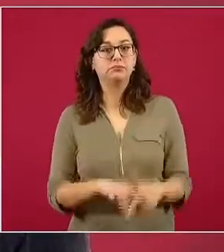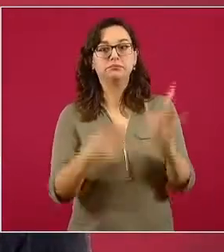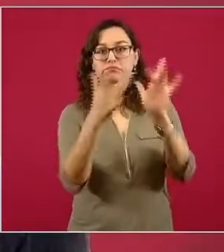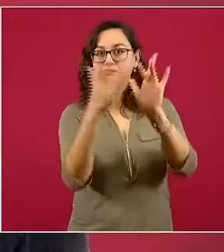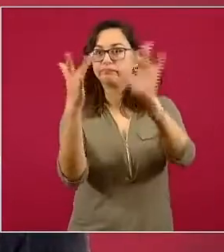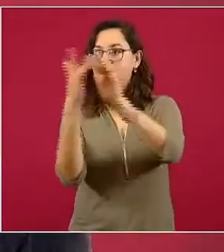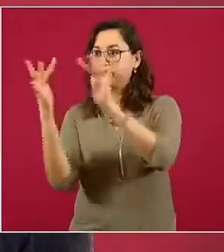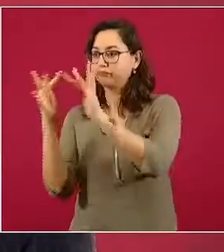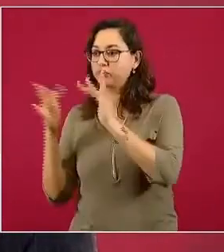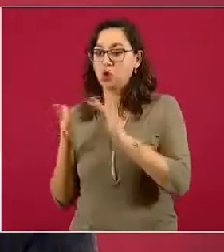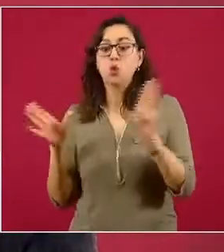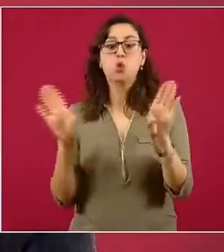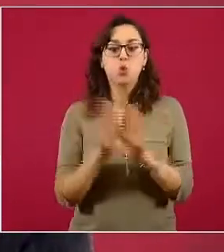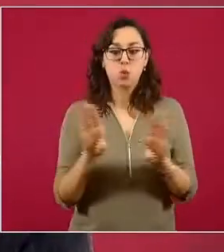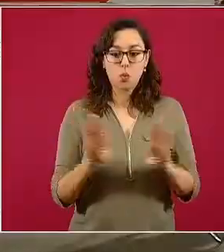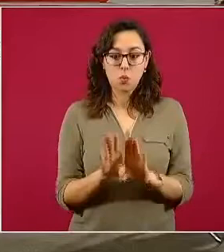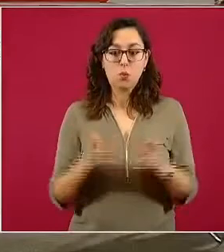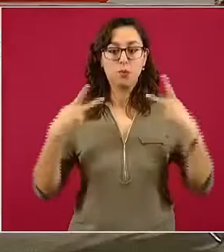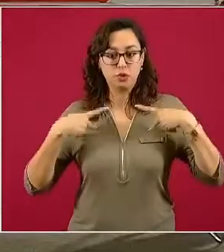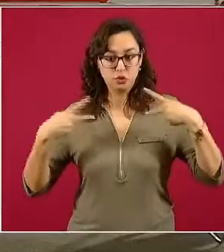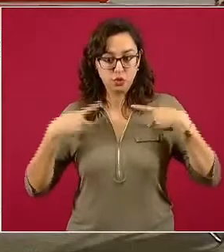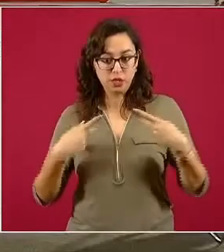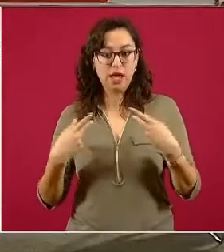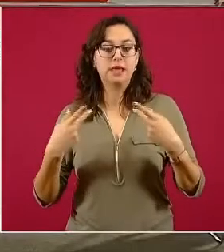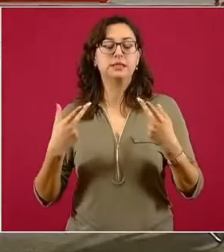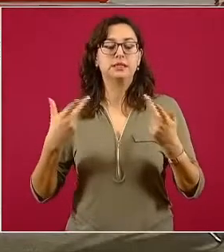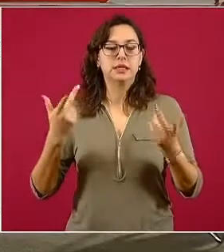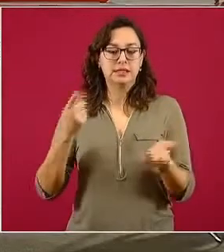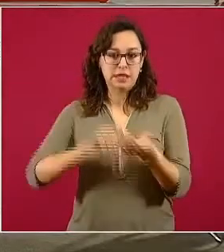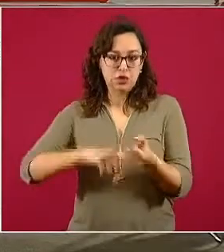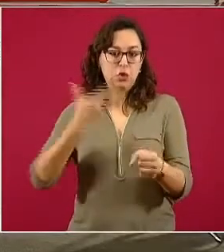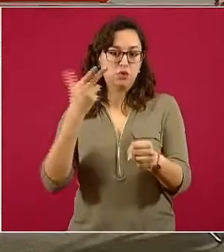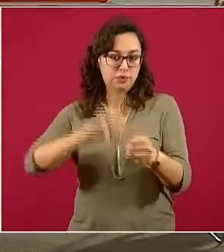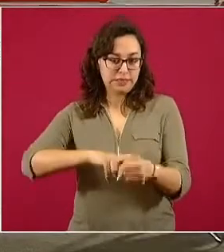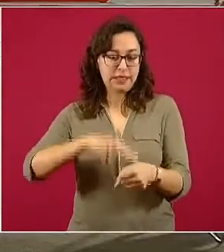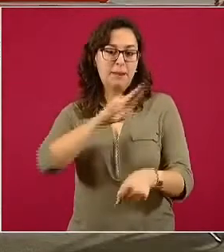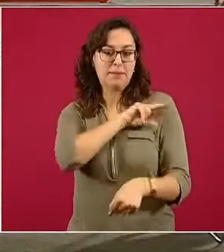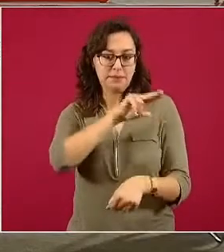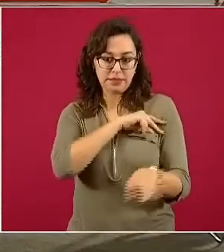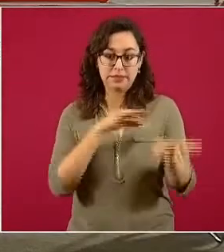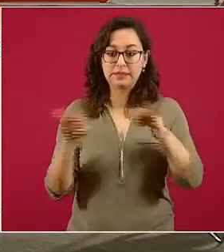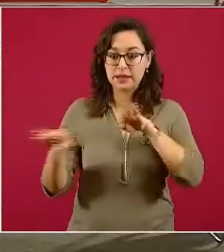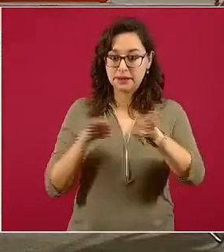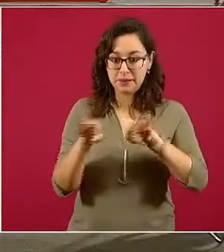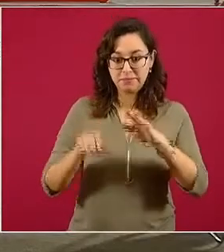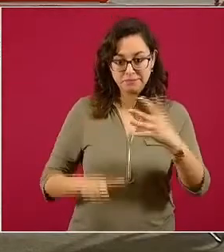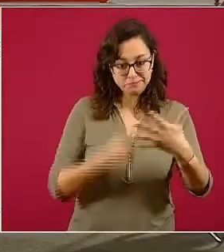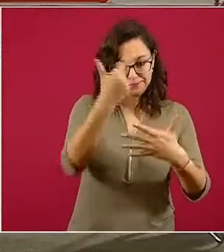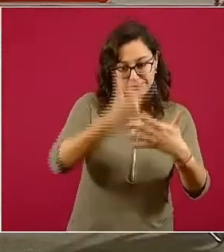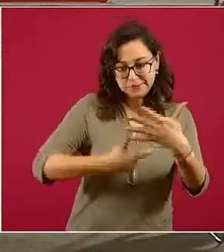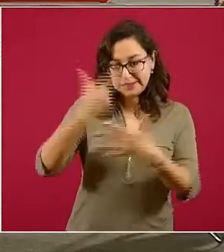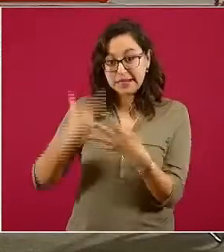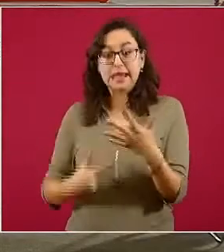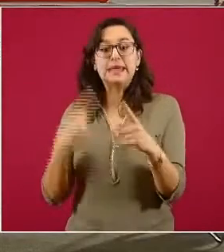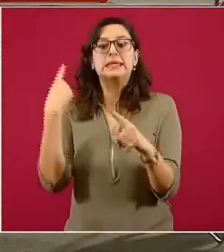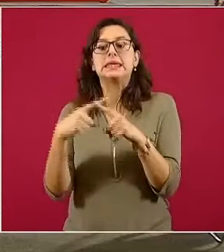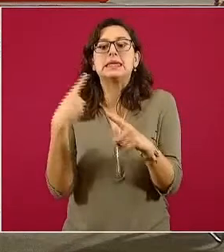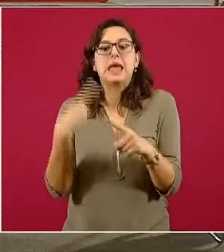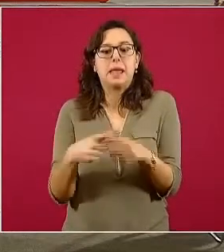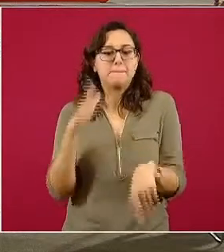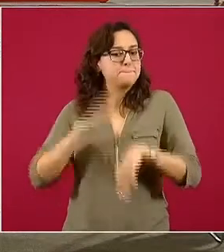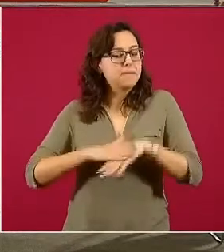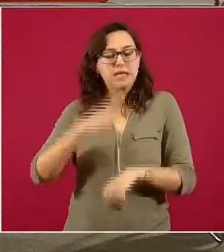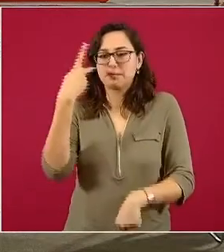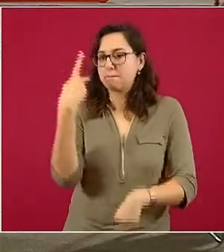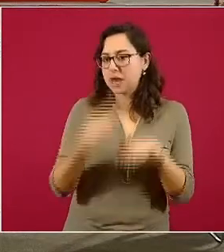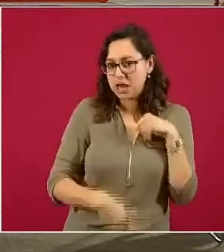también las personas que trabajan en hospitales privados identifiquen sus listas de priorización de acuerdo con